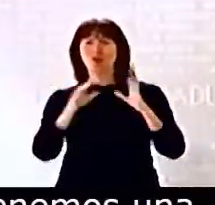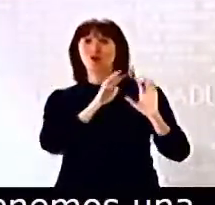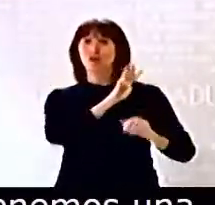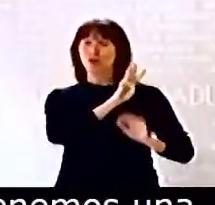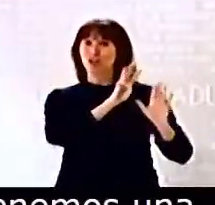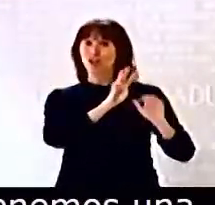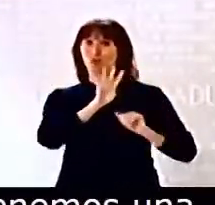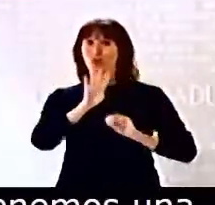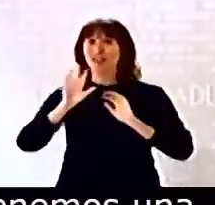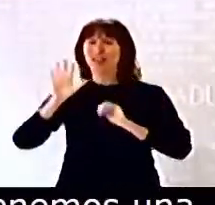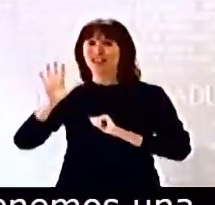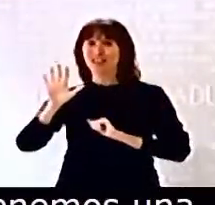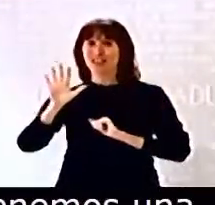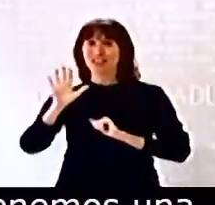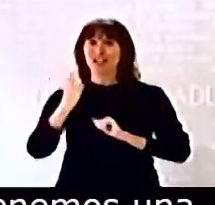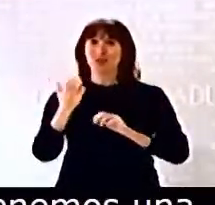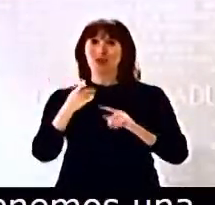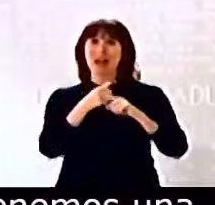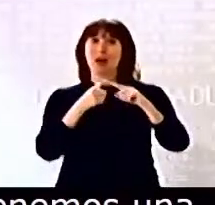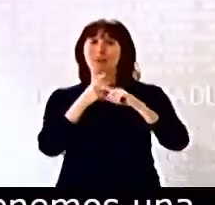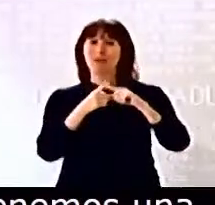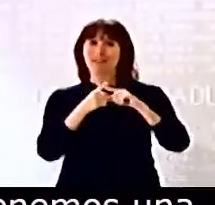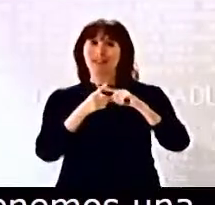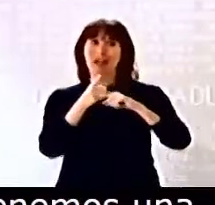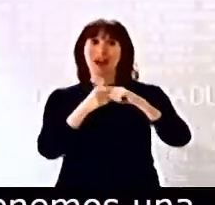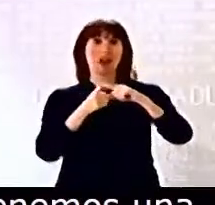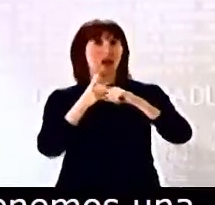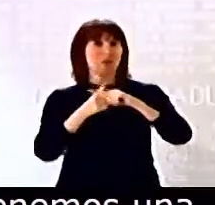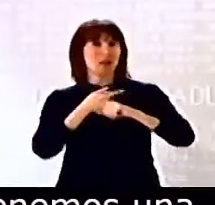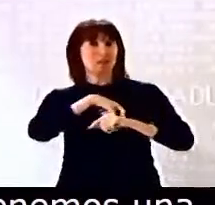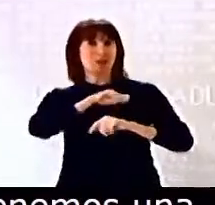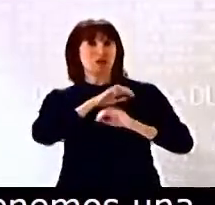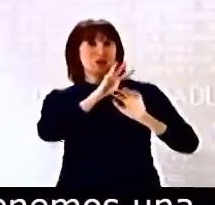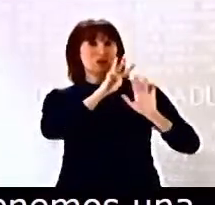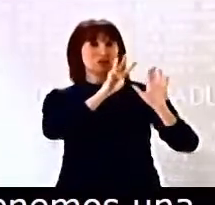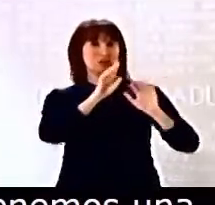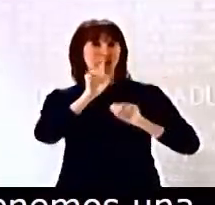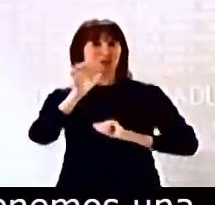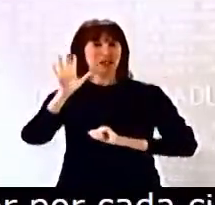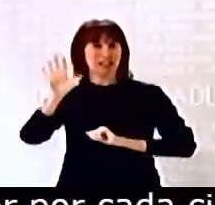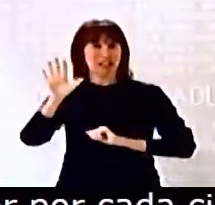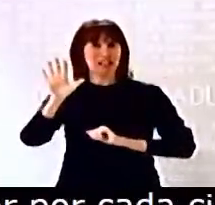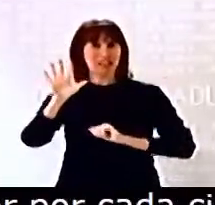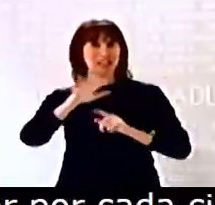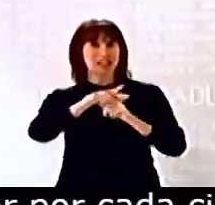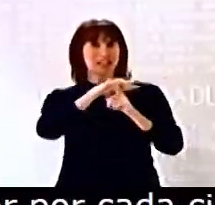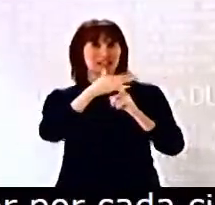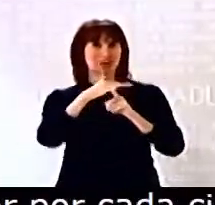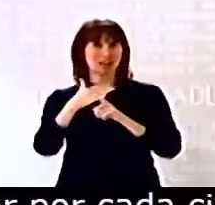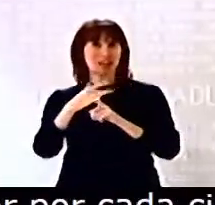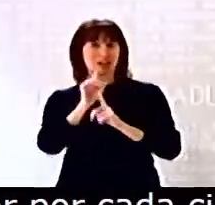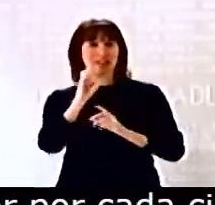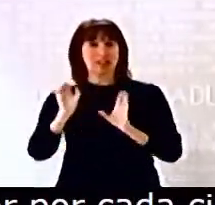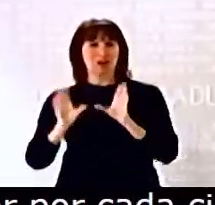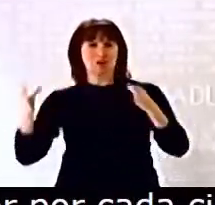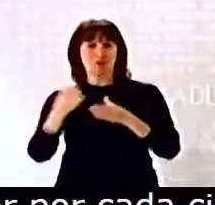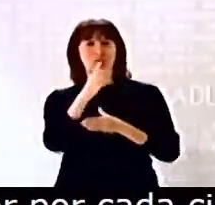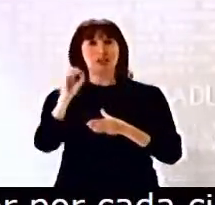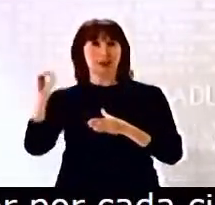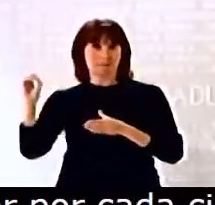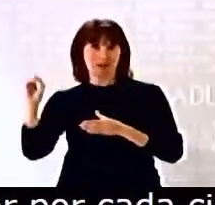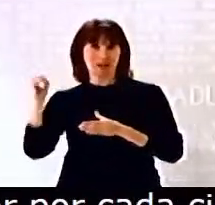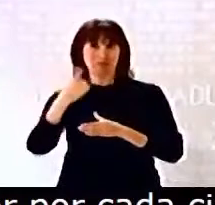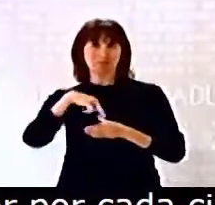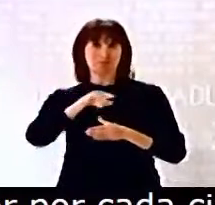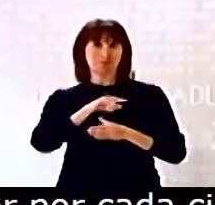ligeramente por encima de la media española, que es de 815 casos por cada 100.000 habitantes, y la